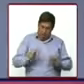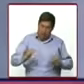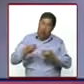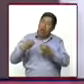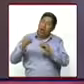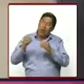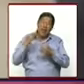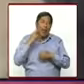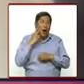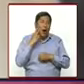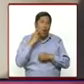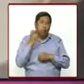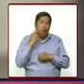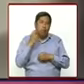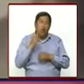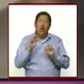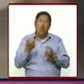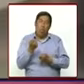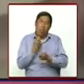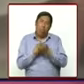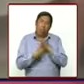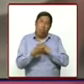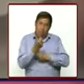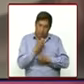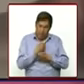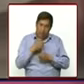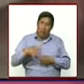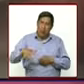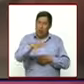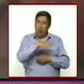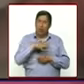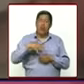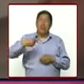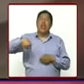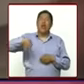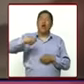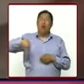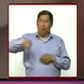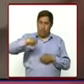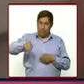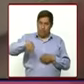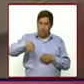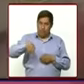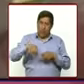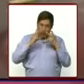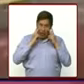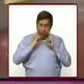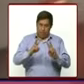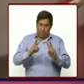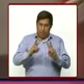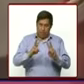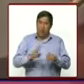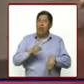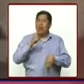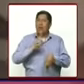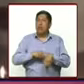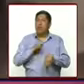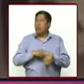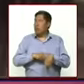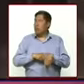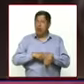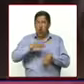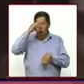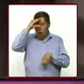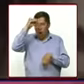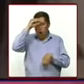a vender dulces para poder sustentarse, esto en el municipio de Quillacollo. Ahí estamos viendo las imágenes al momento en que